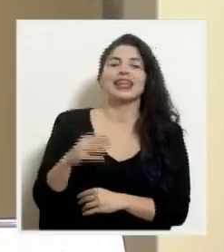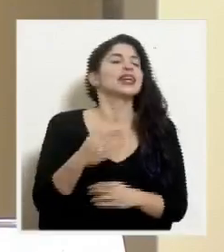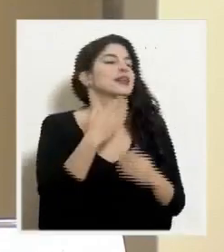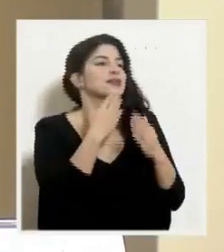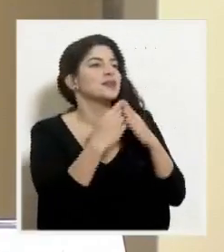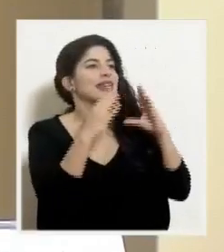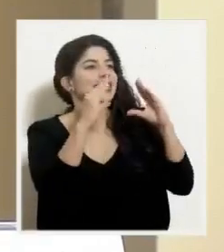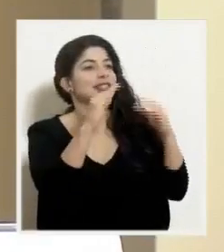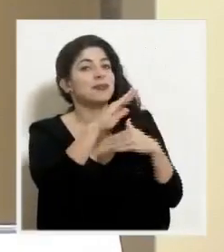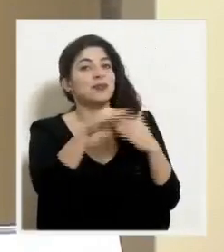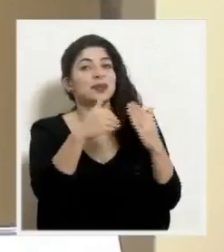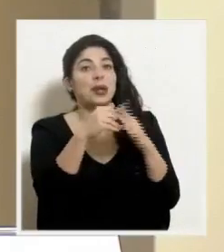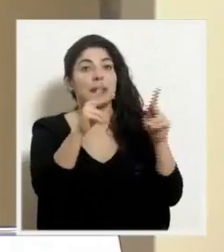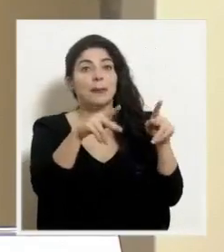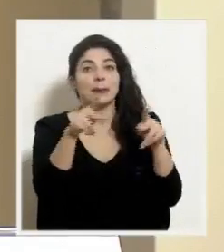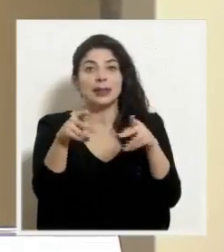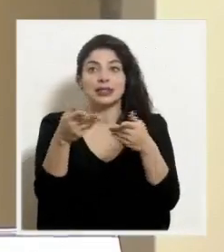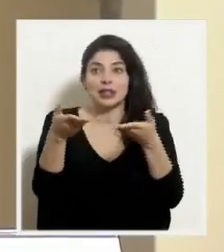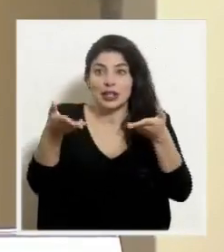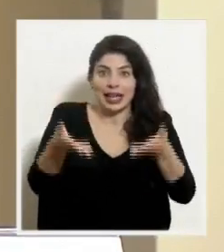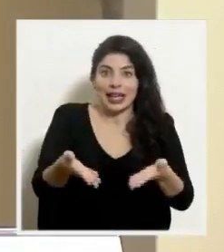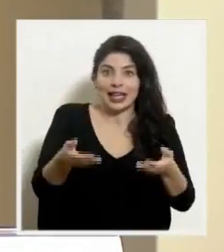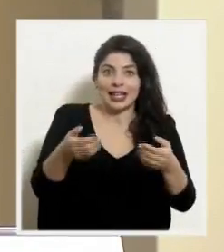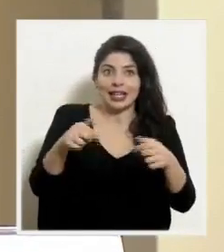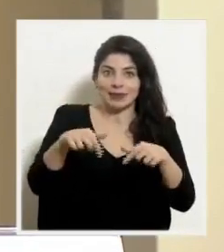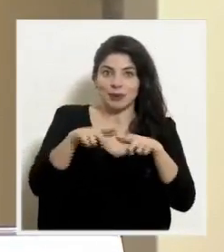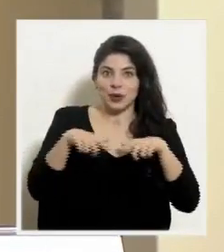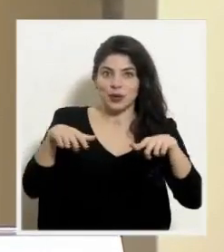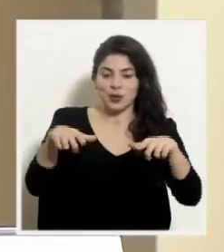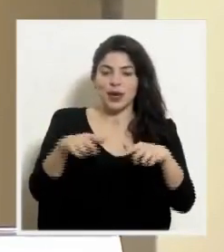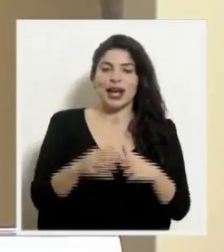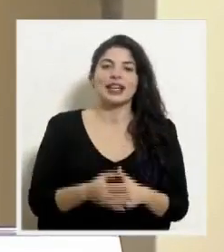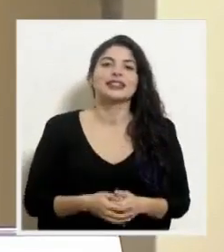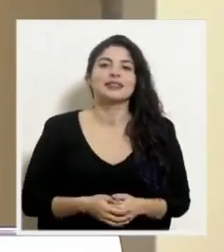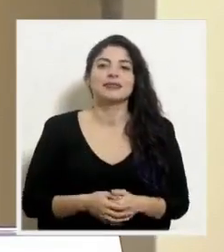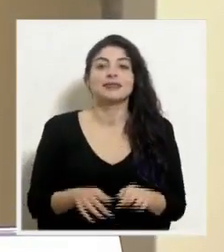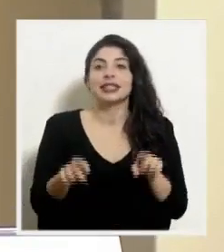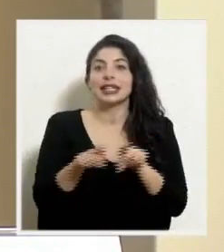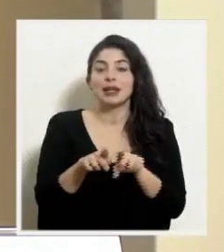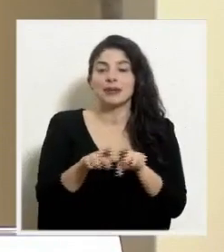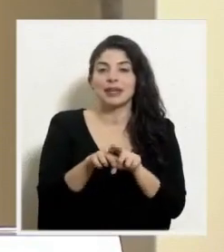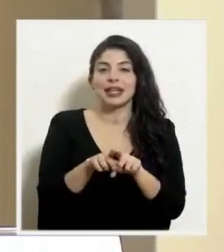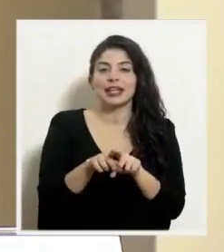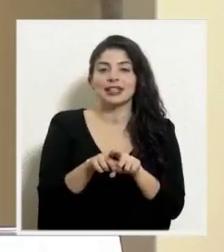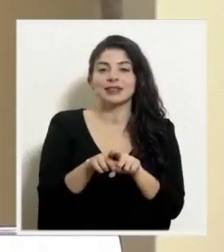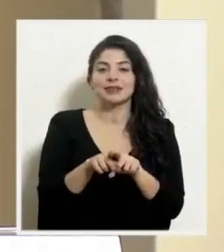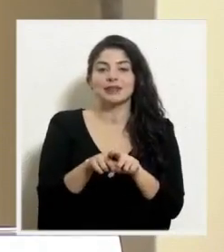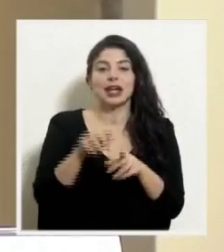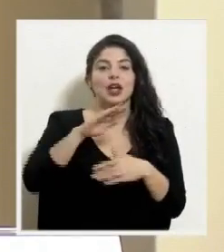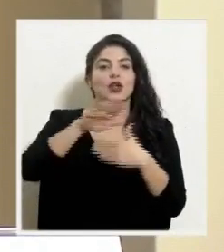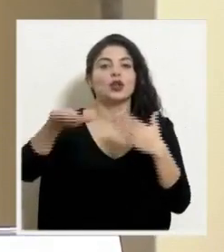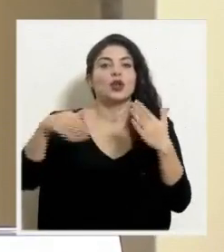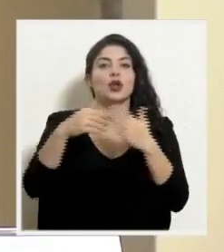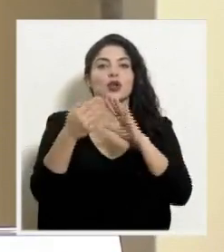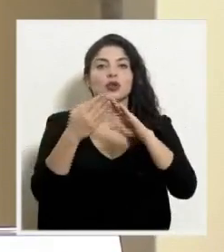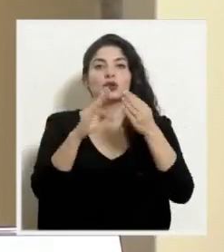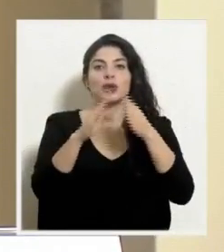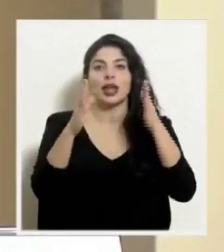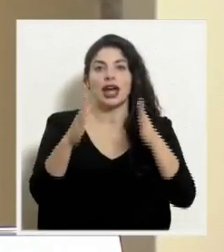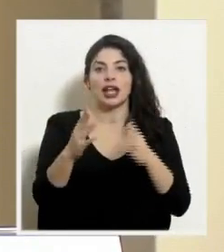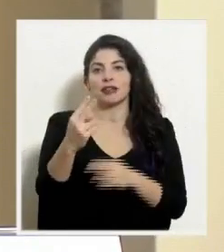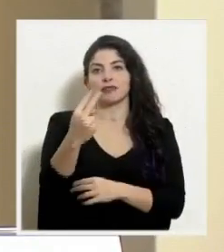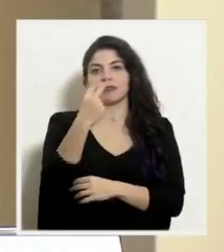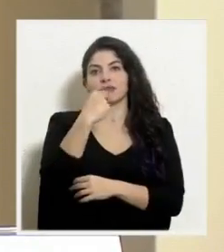a todas las personas que están en este recinto y también a la ciudadanía que nos sigue por